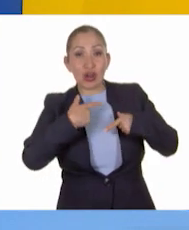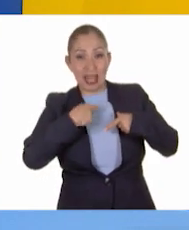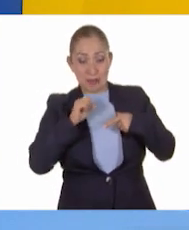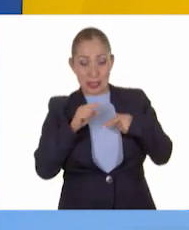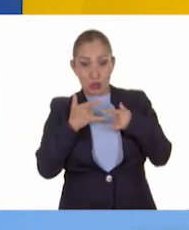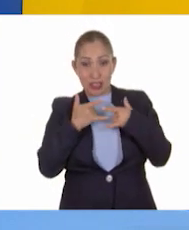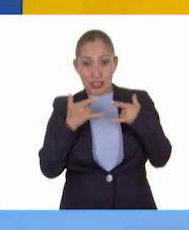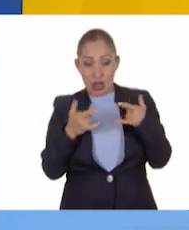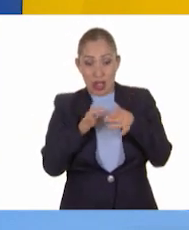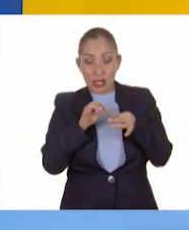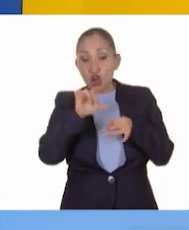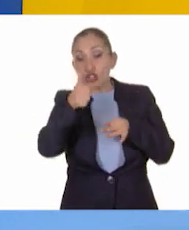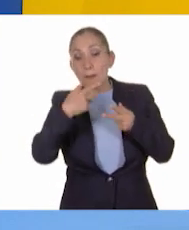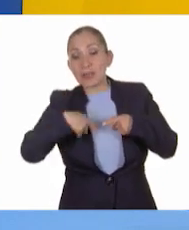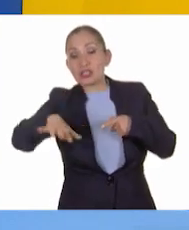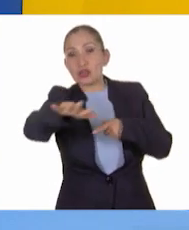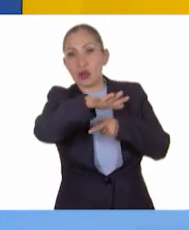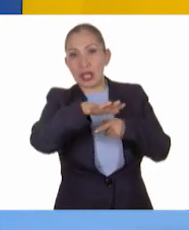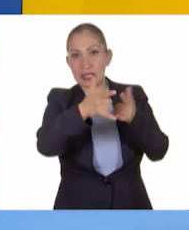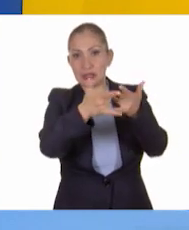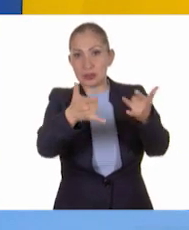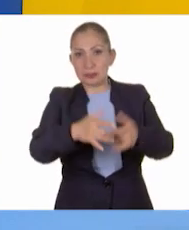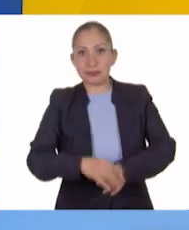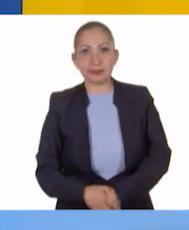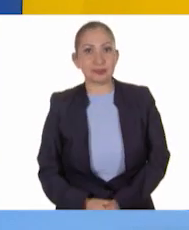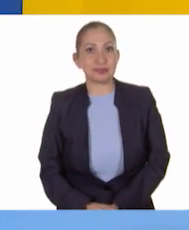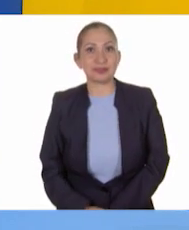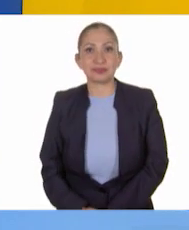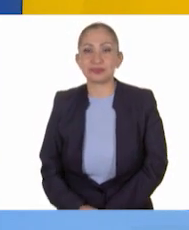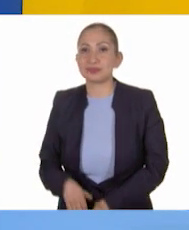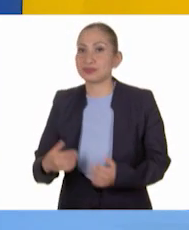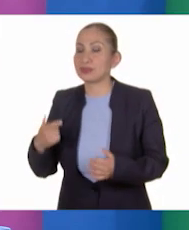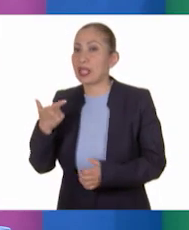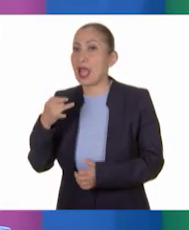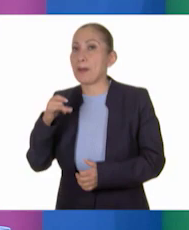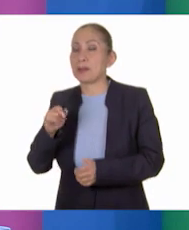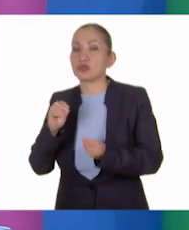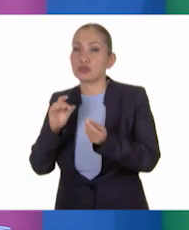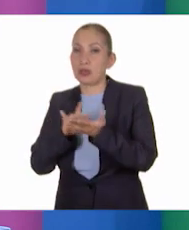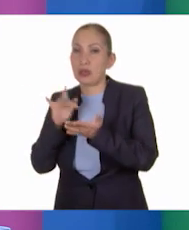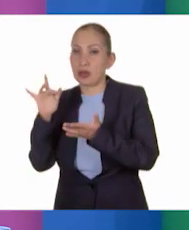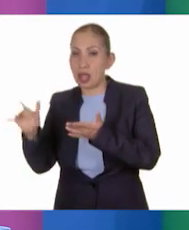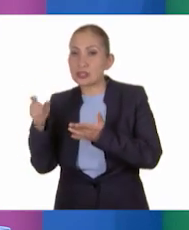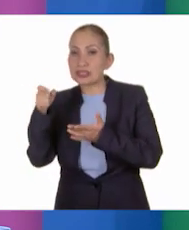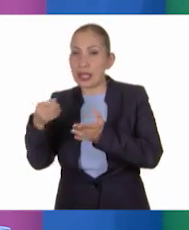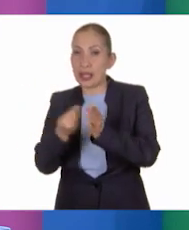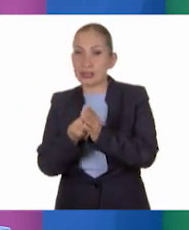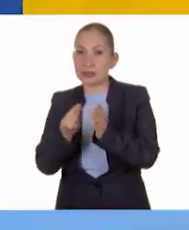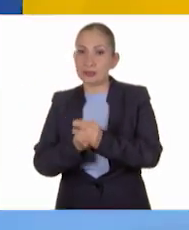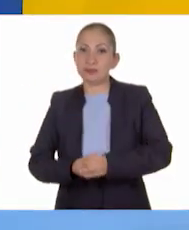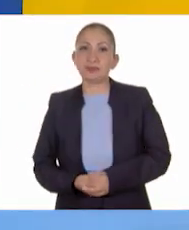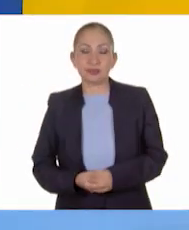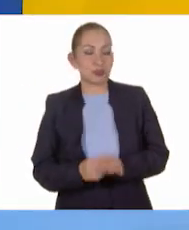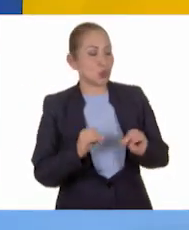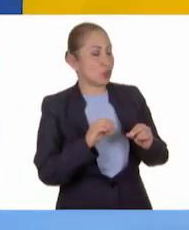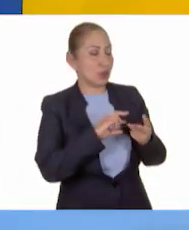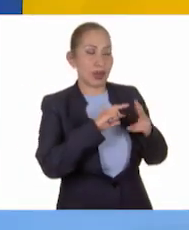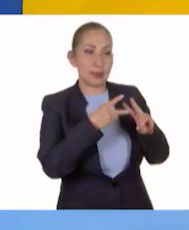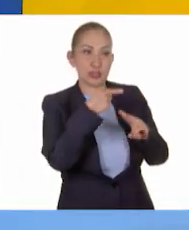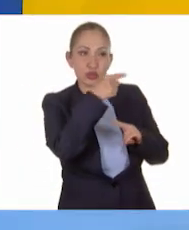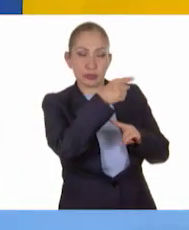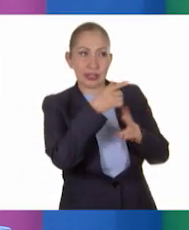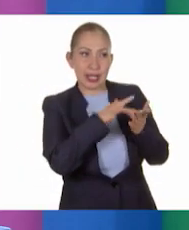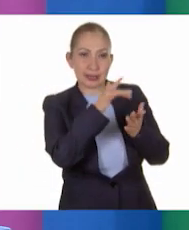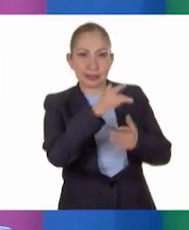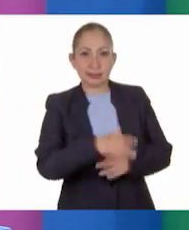y cuando los demás personajes. Pues Gaby, muchísimas gracias por esta sesión. No, al contrario, a ti,